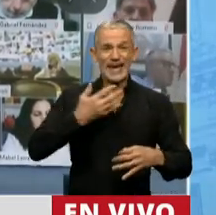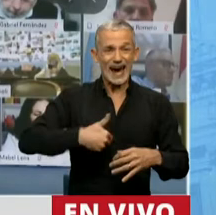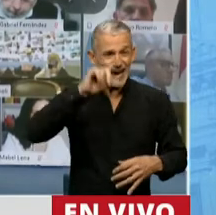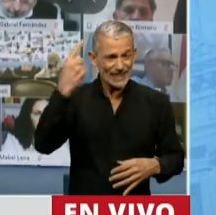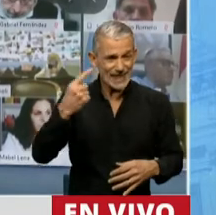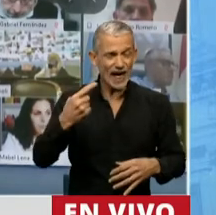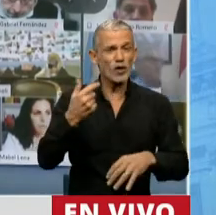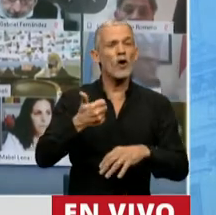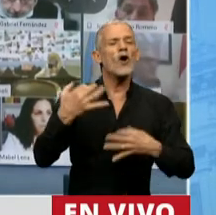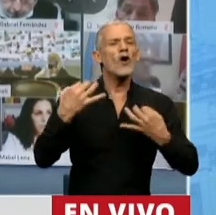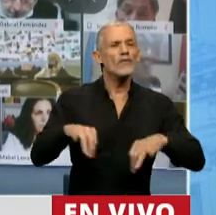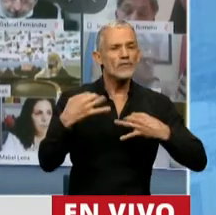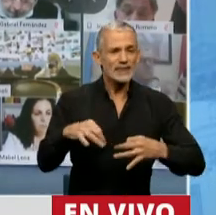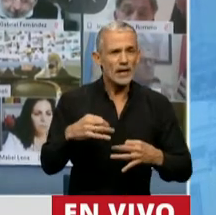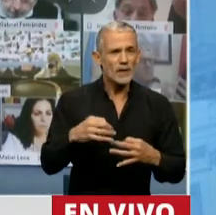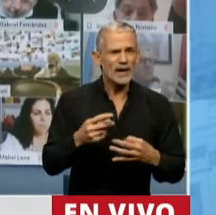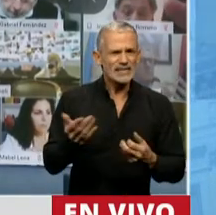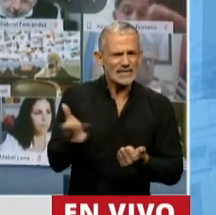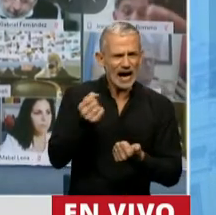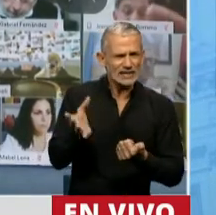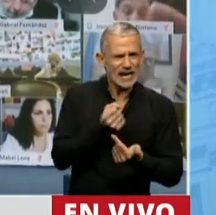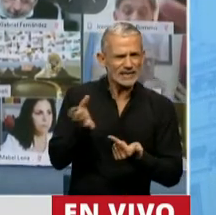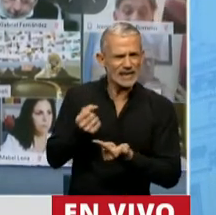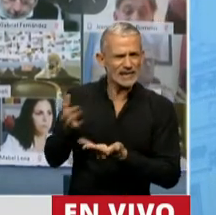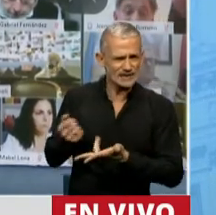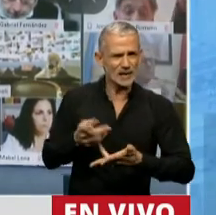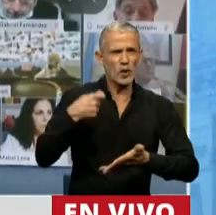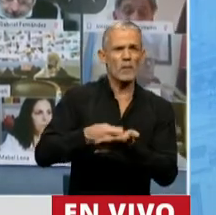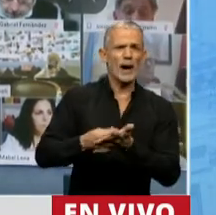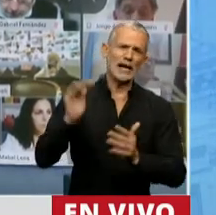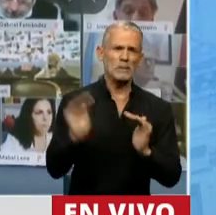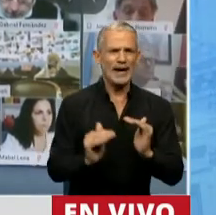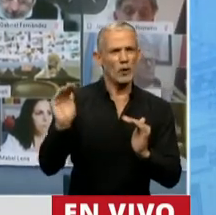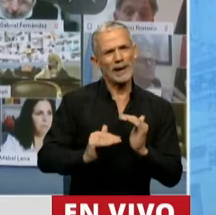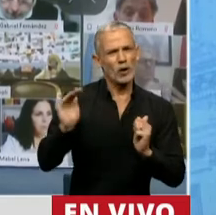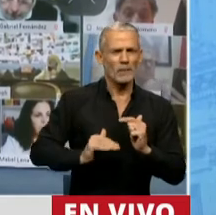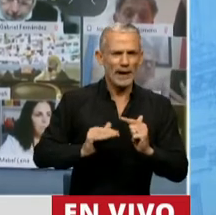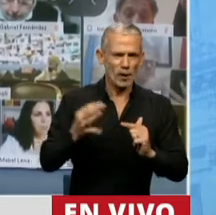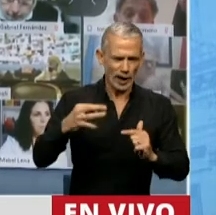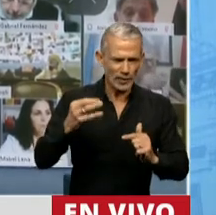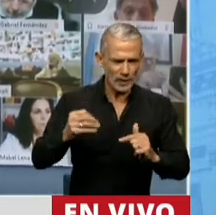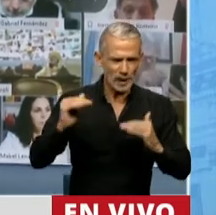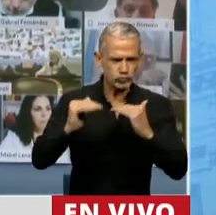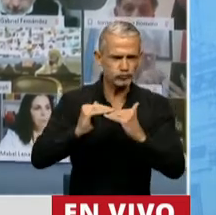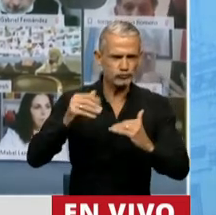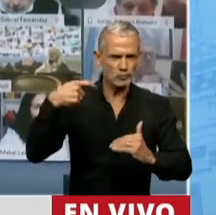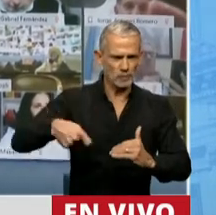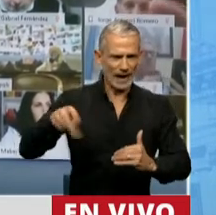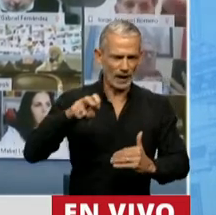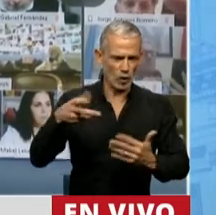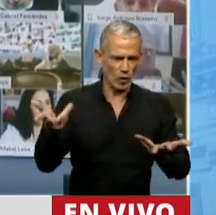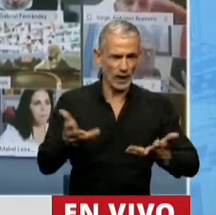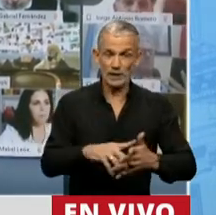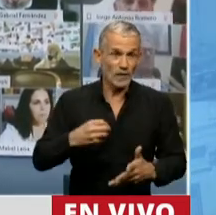Estado le venía estafando mes a mes al pagarle mucho menos de lo que realmente le correspondía. Que además